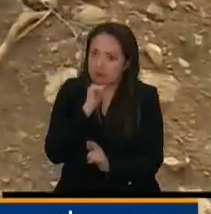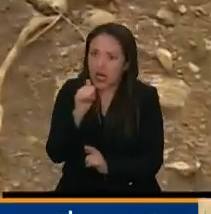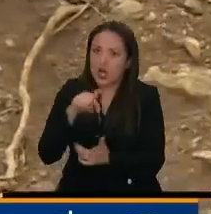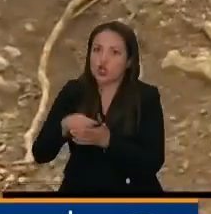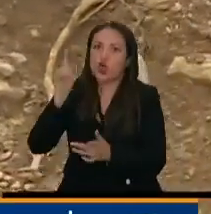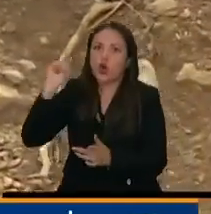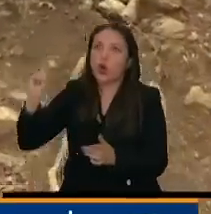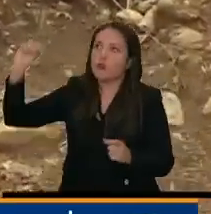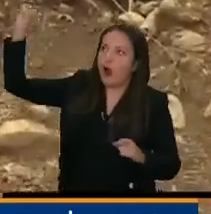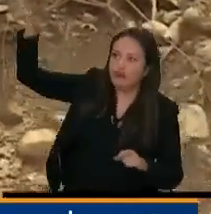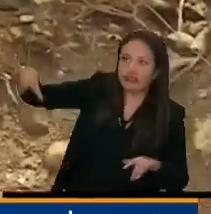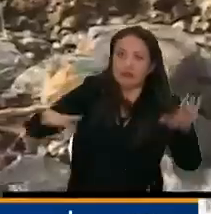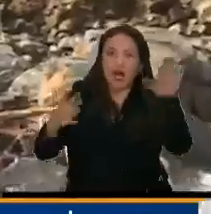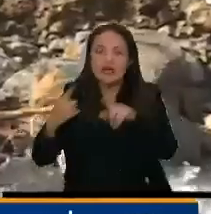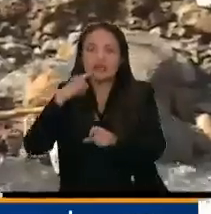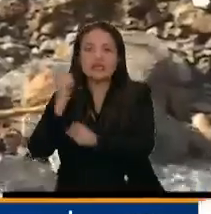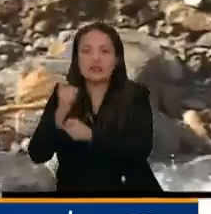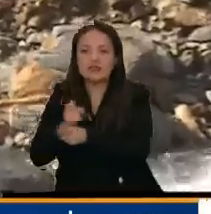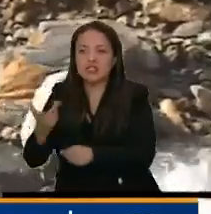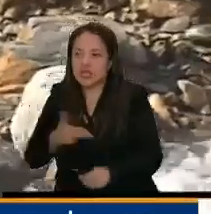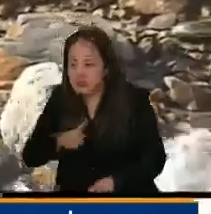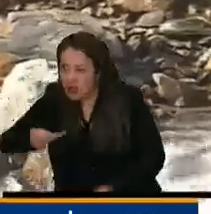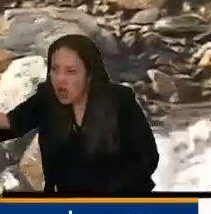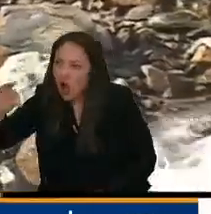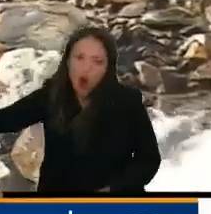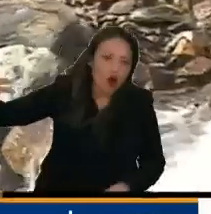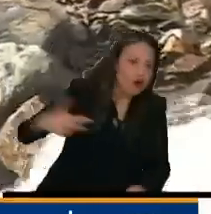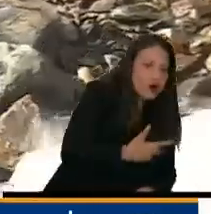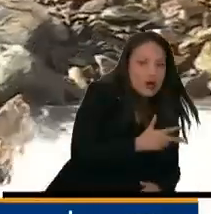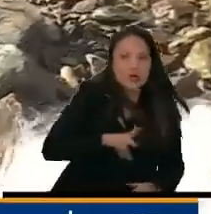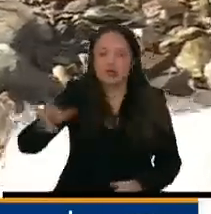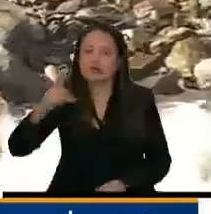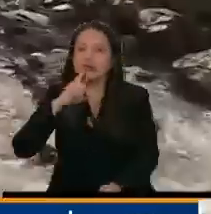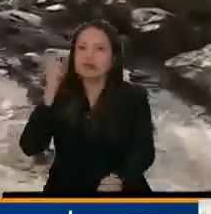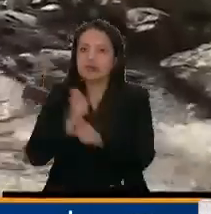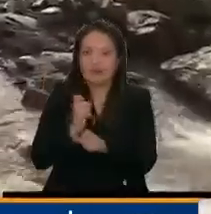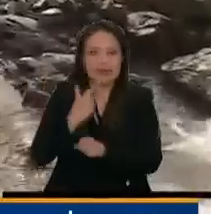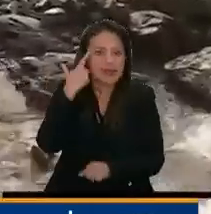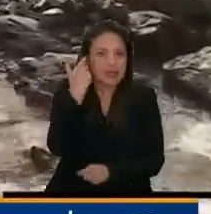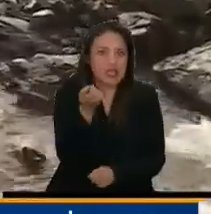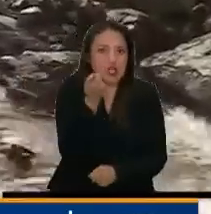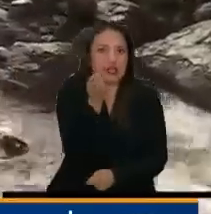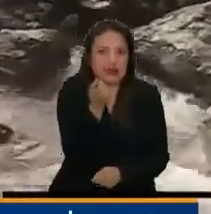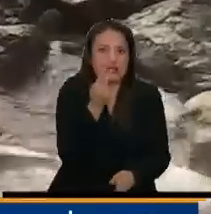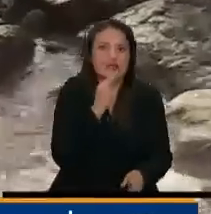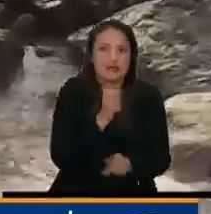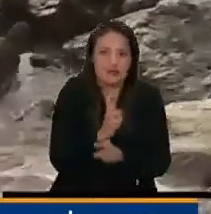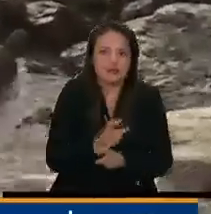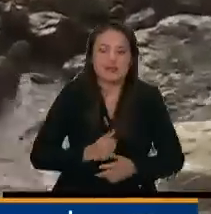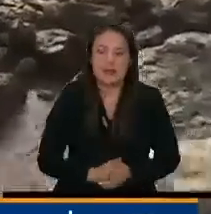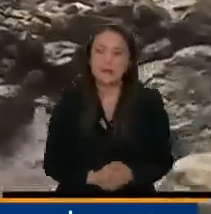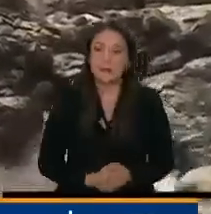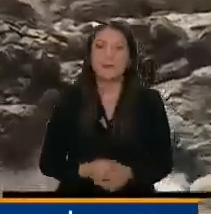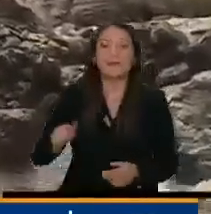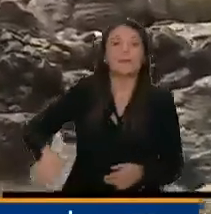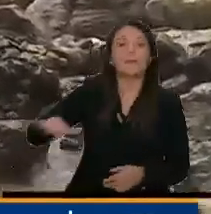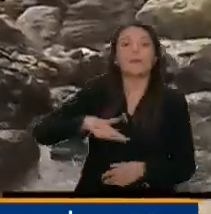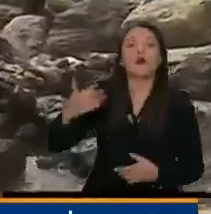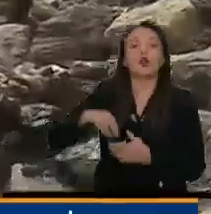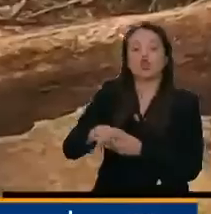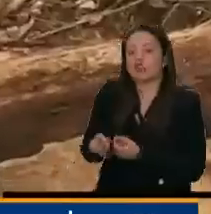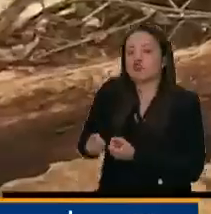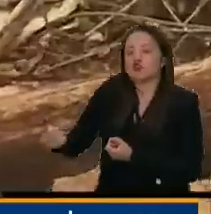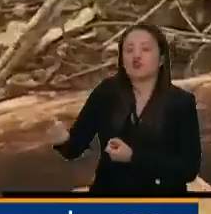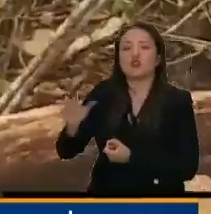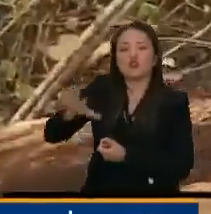naturales. Entrar y salir de allí es una misión para muchos riesgosa y difícil. Desde la inspección de San Francisco, el punto más